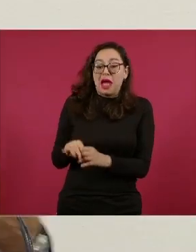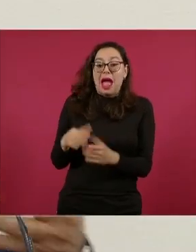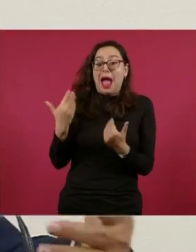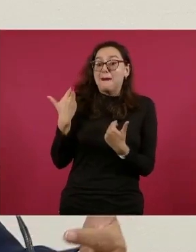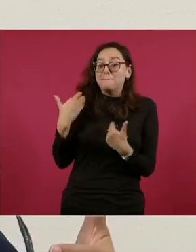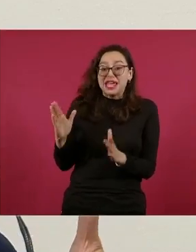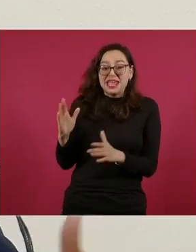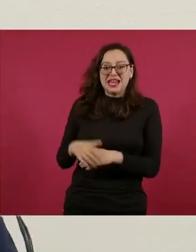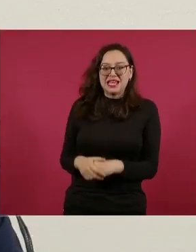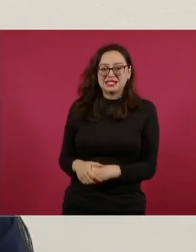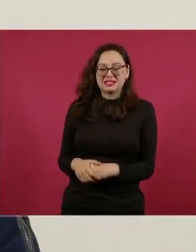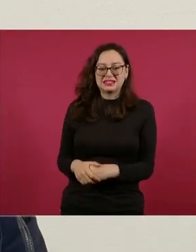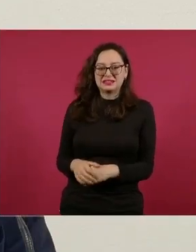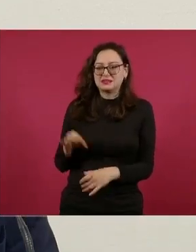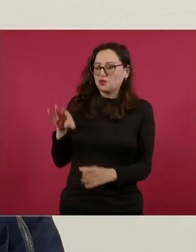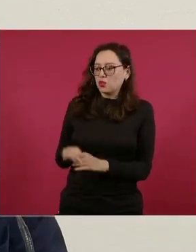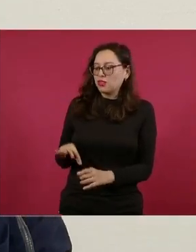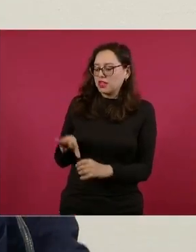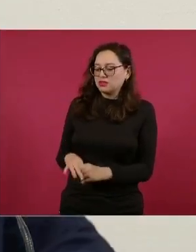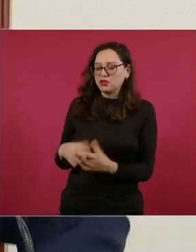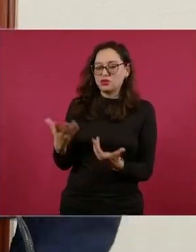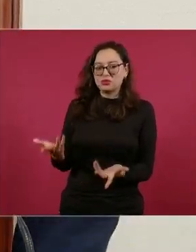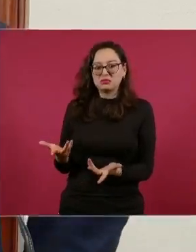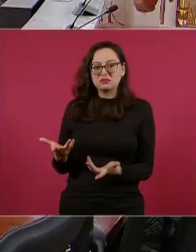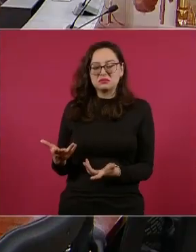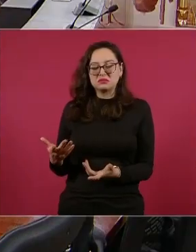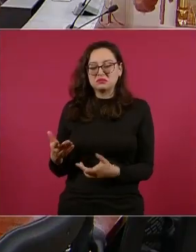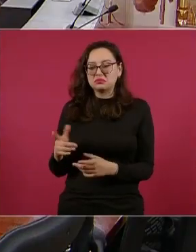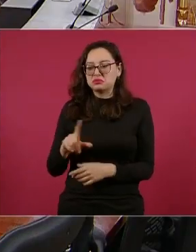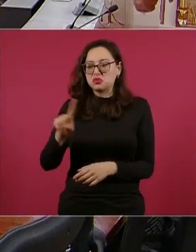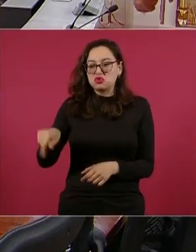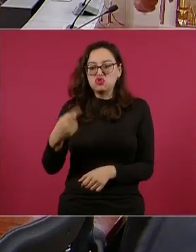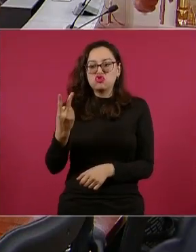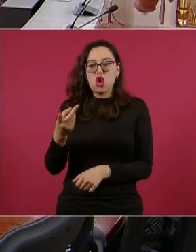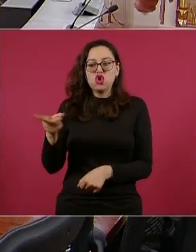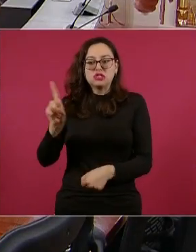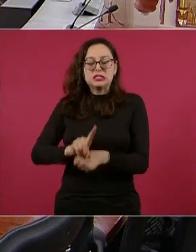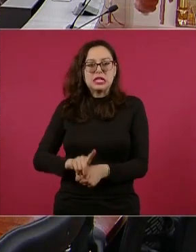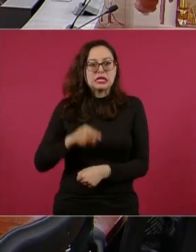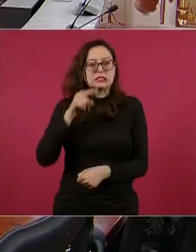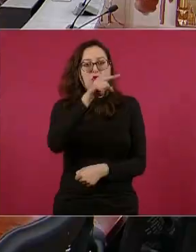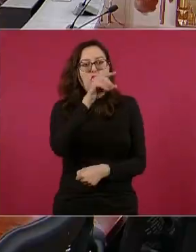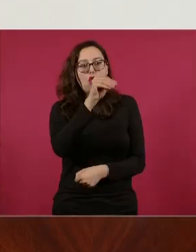ya el secretario general de la OEA